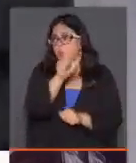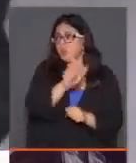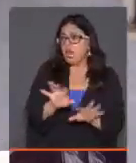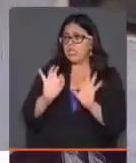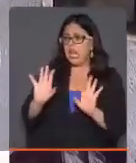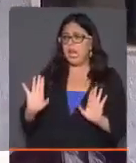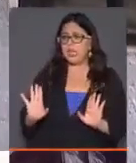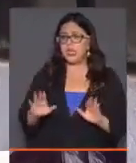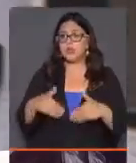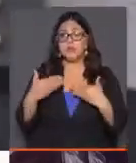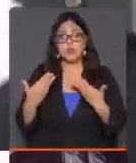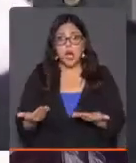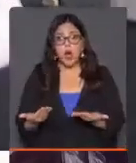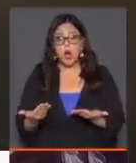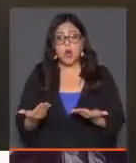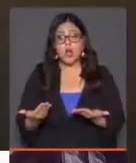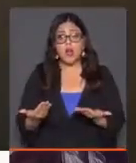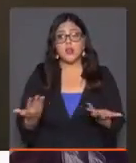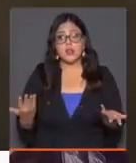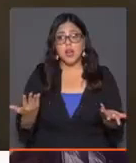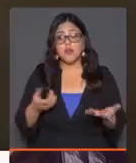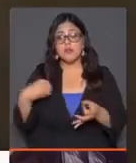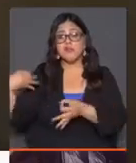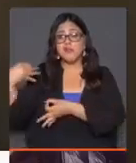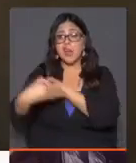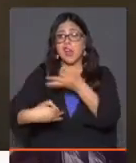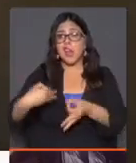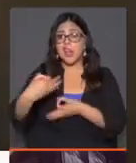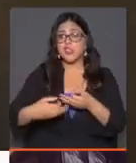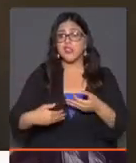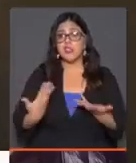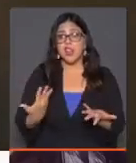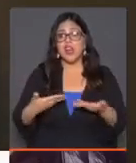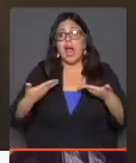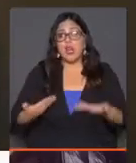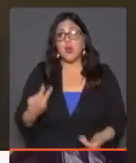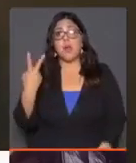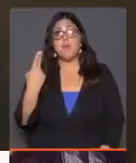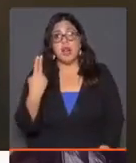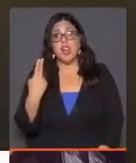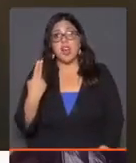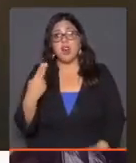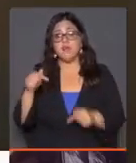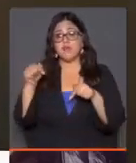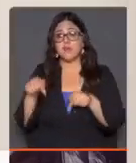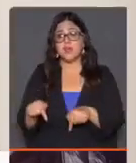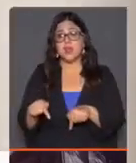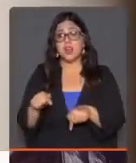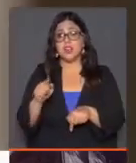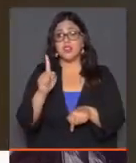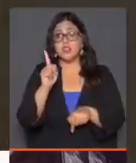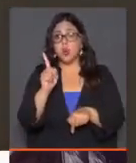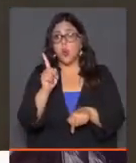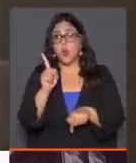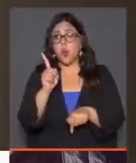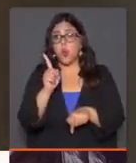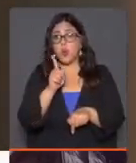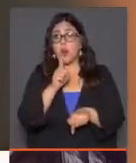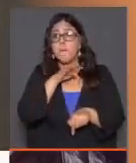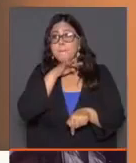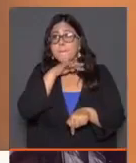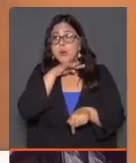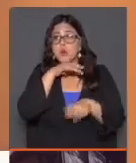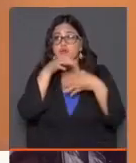ahora acaban de pasar las declaraciones de su actual pareja. Hasta acá, un minuto exacto. Entonces, hay quienes